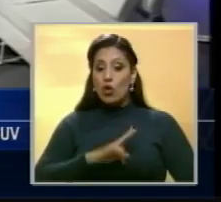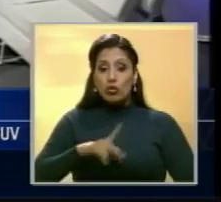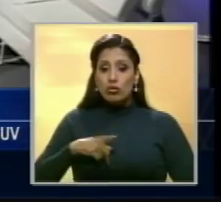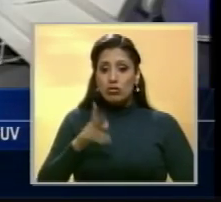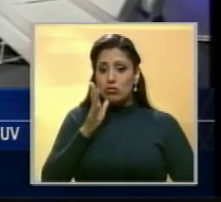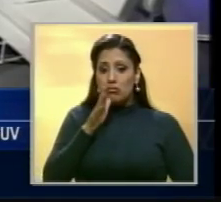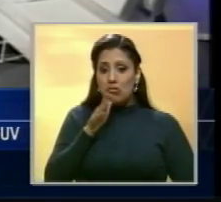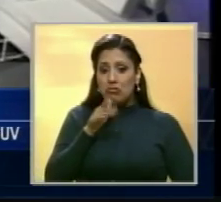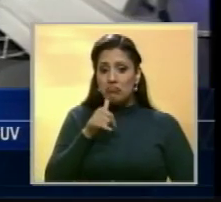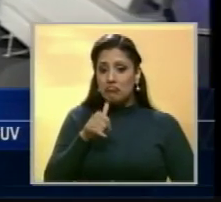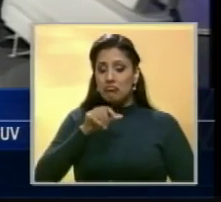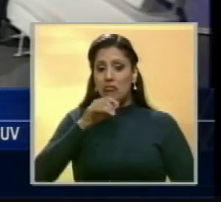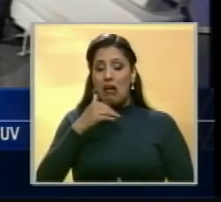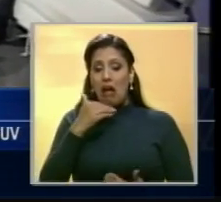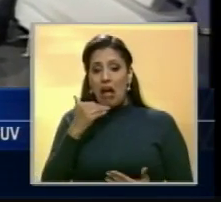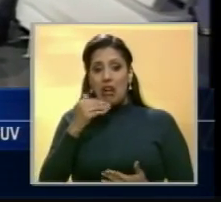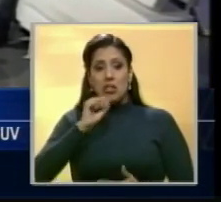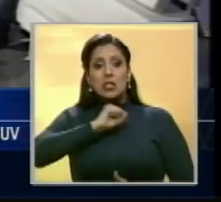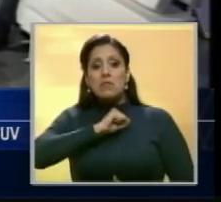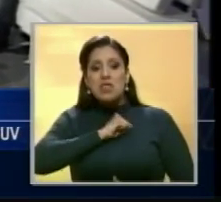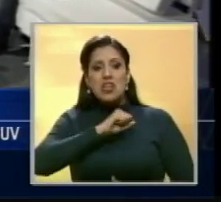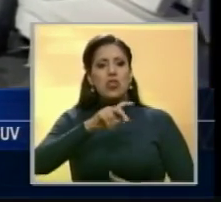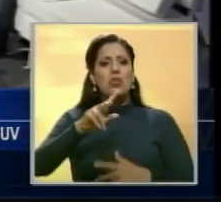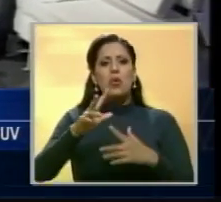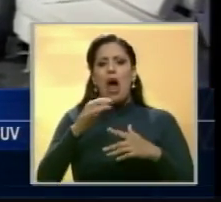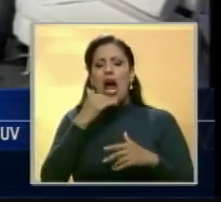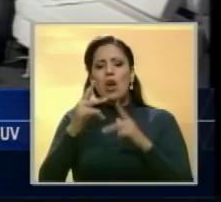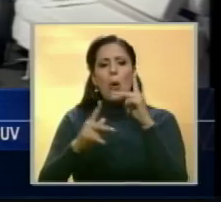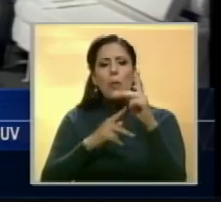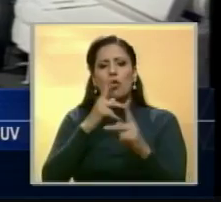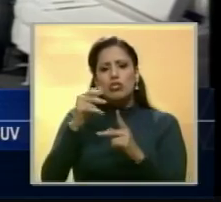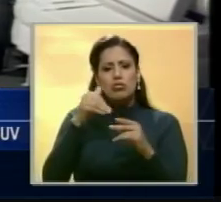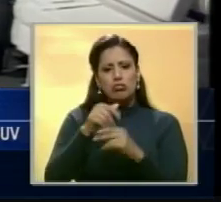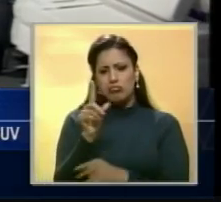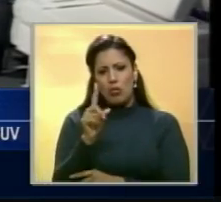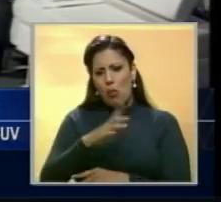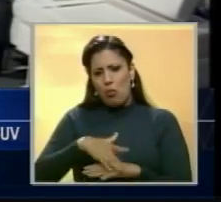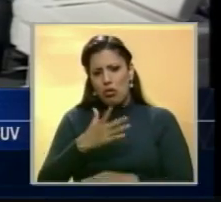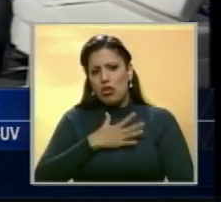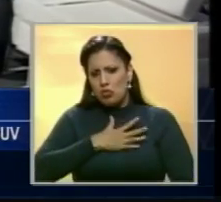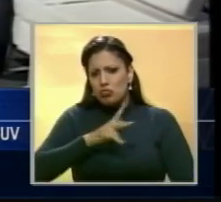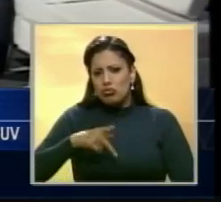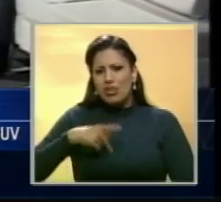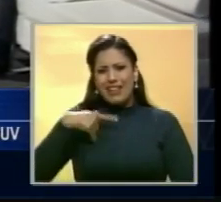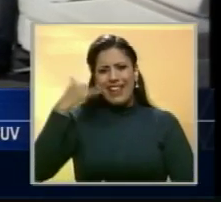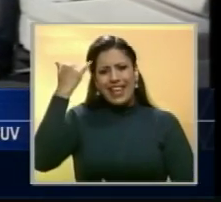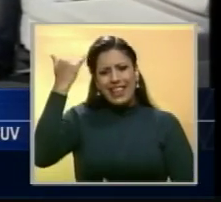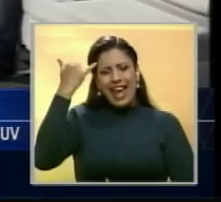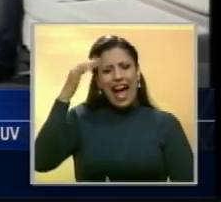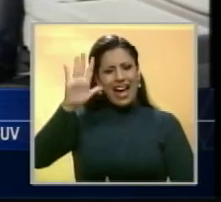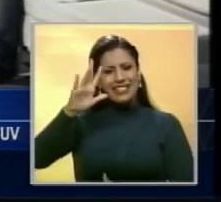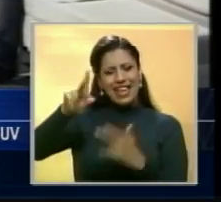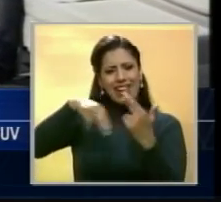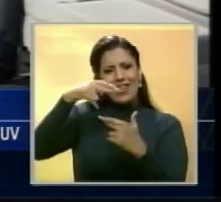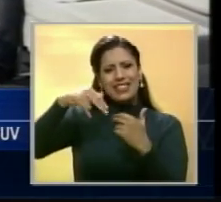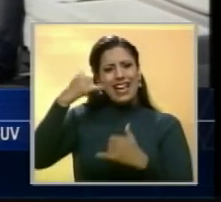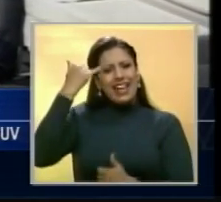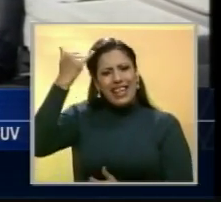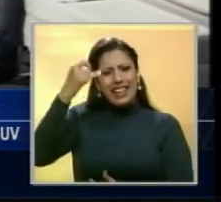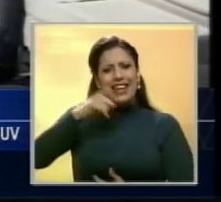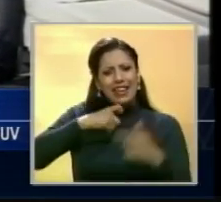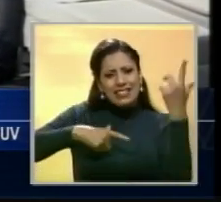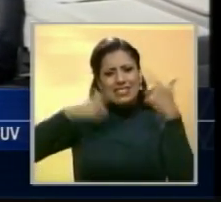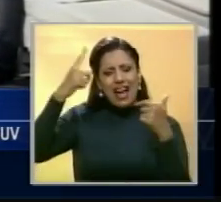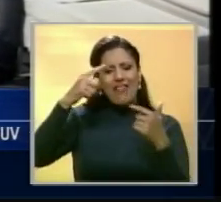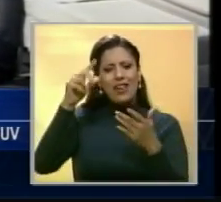Nosotros no tenemos para nada temor a ningún proceso de referéndum revocatorio, puesto que nosotros es una idea revolucionaria, es una idea bolivariana que está dentro del